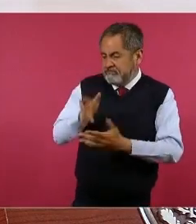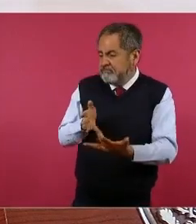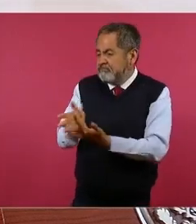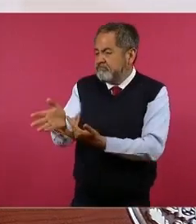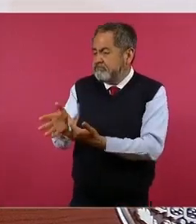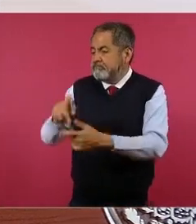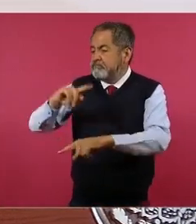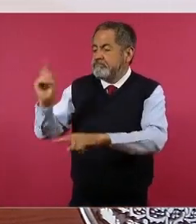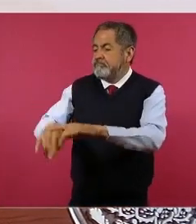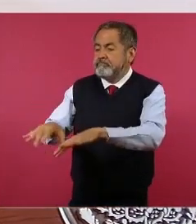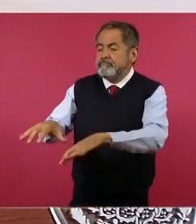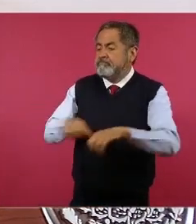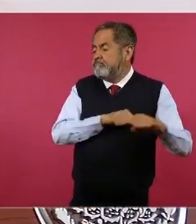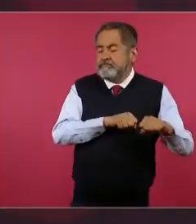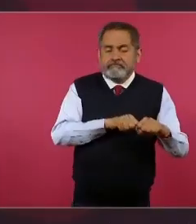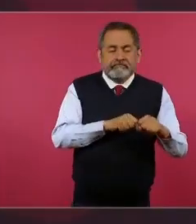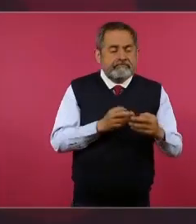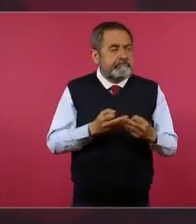y que